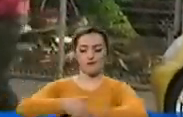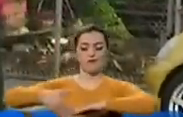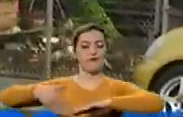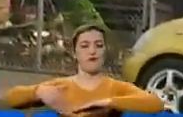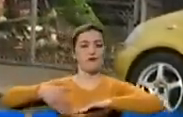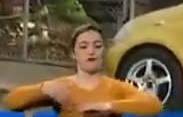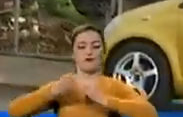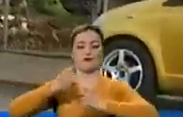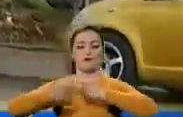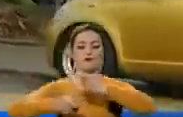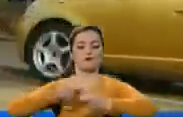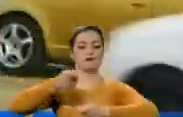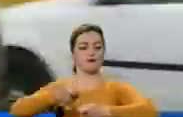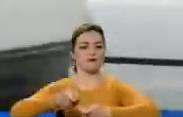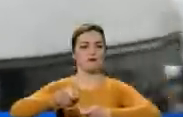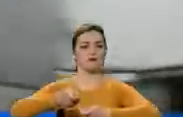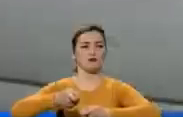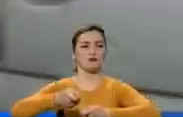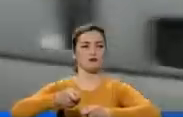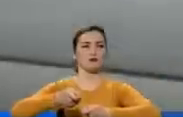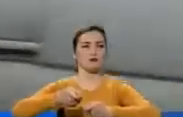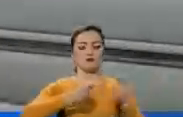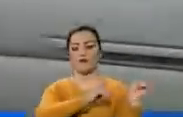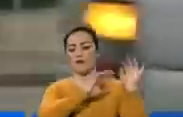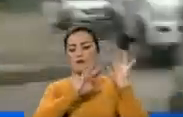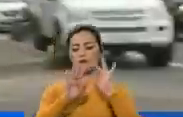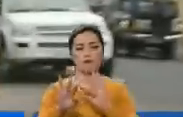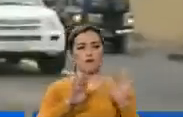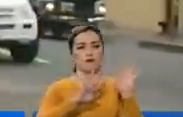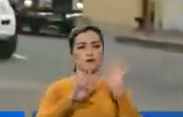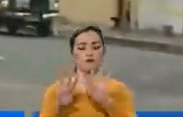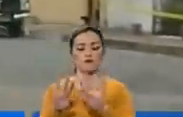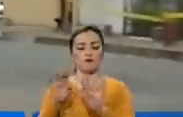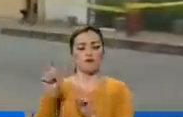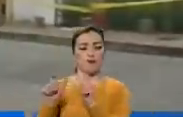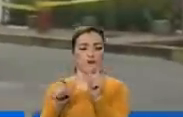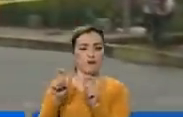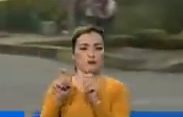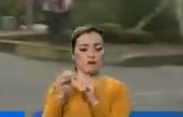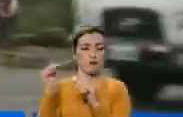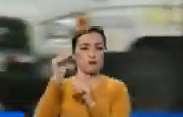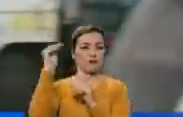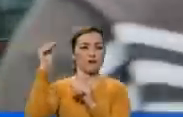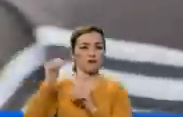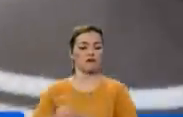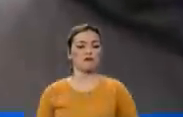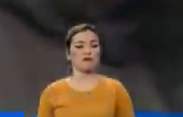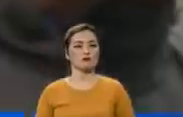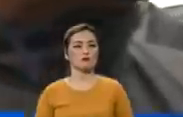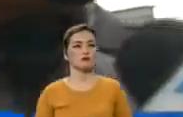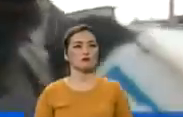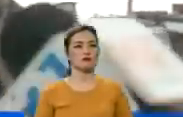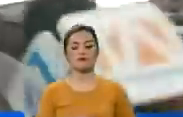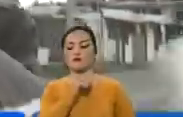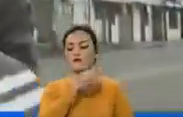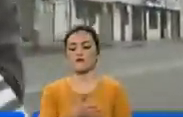zona comercial, que todo el mundo venga, que venga clientes de mejor nivel y definitivamente se erradique